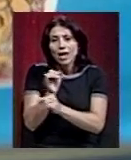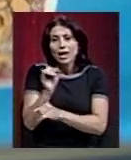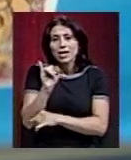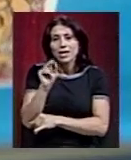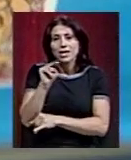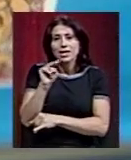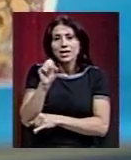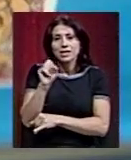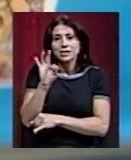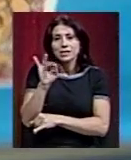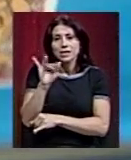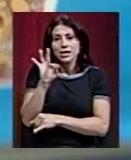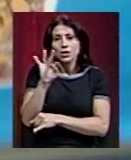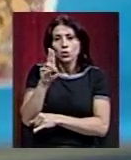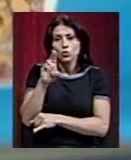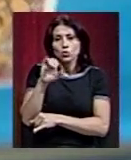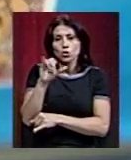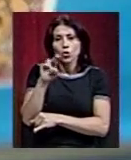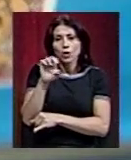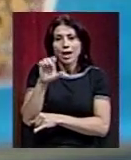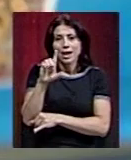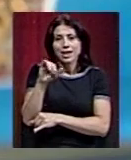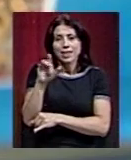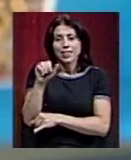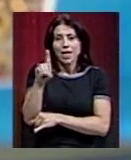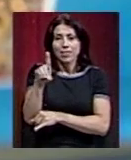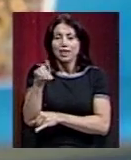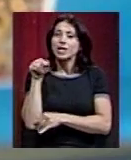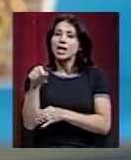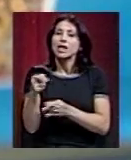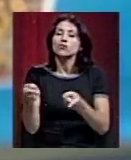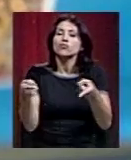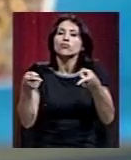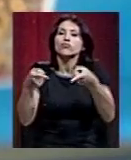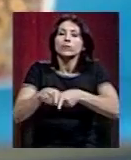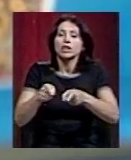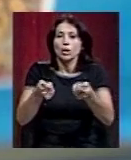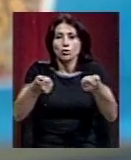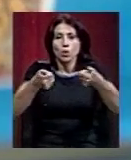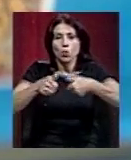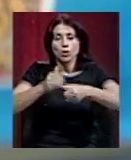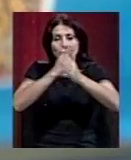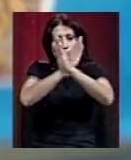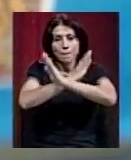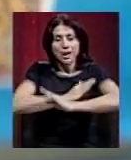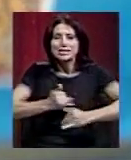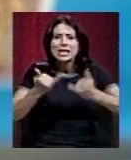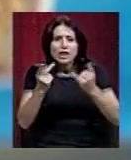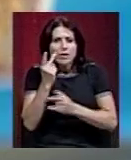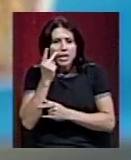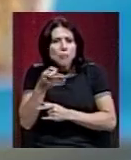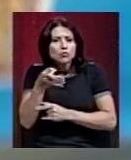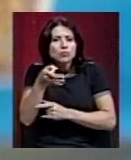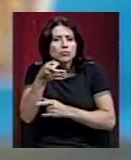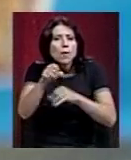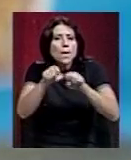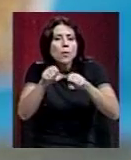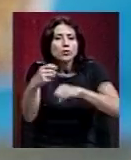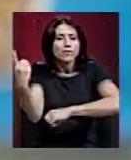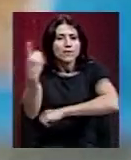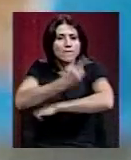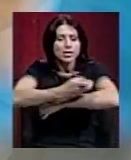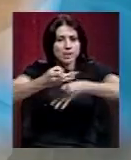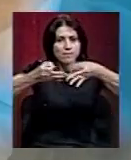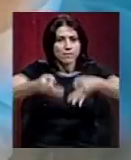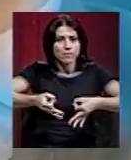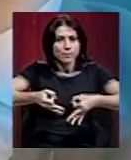los acuerdos de paz, a quienes ya se les vislumbraba una fecha de firma. Y fui